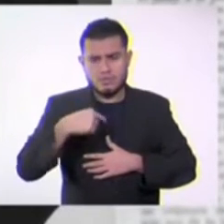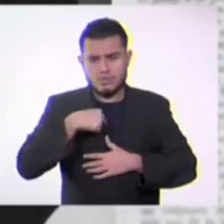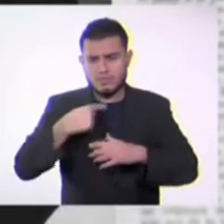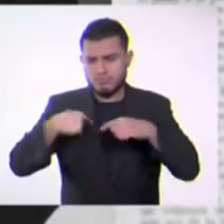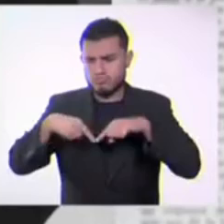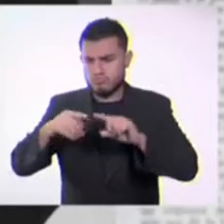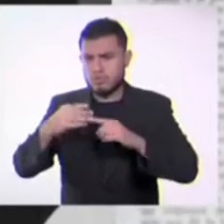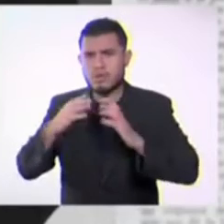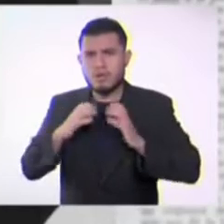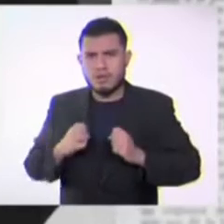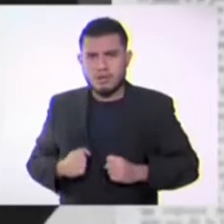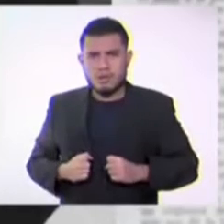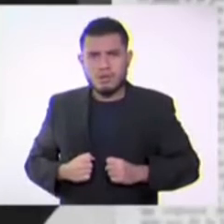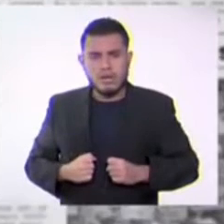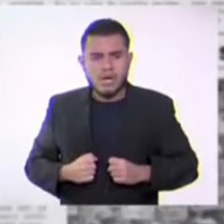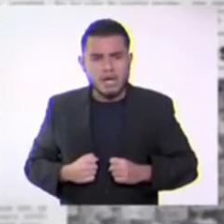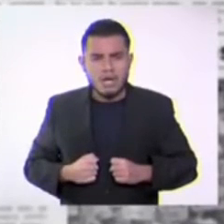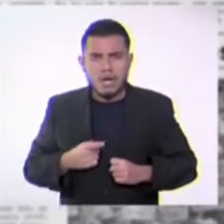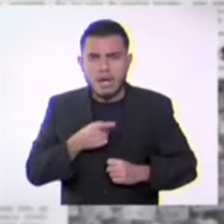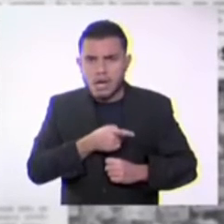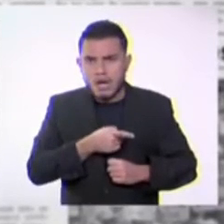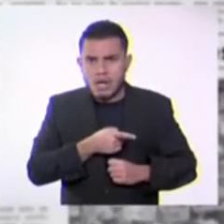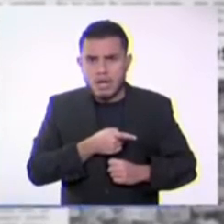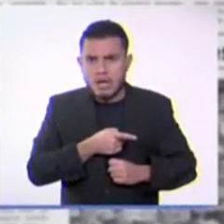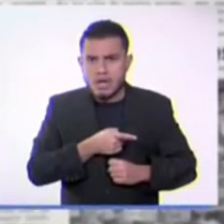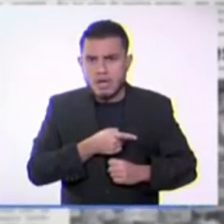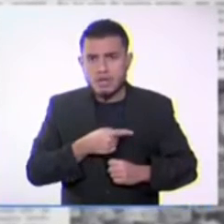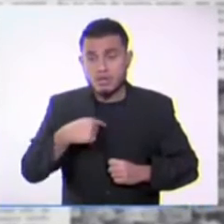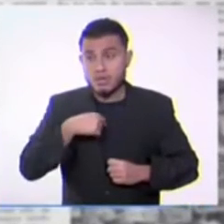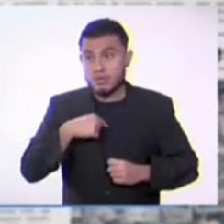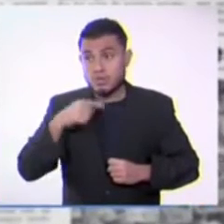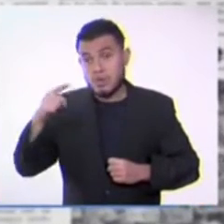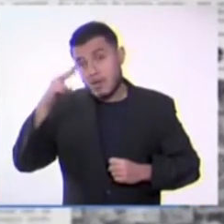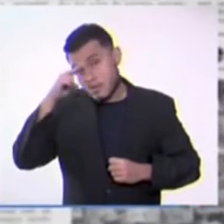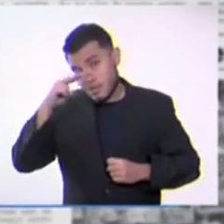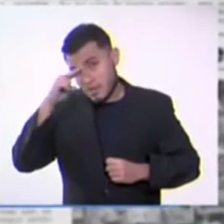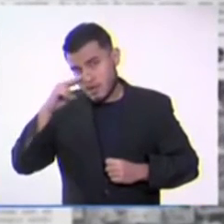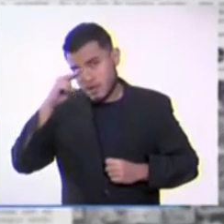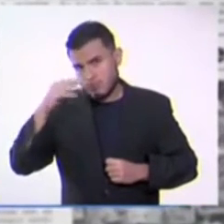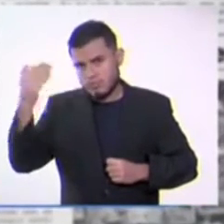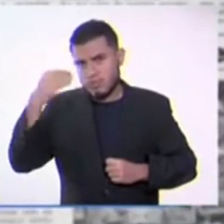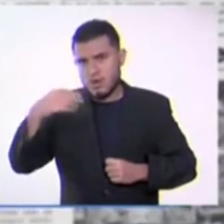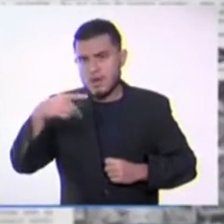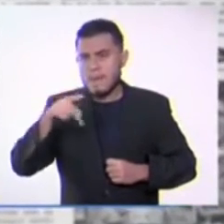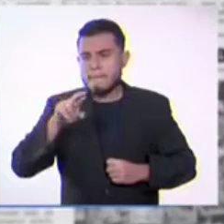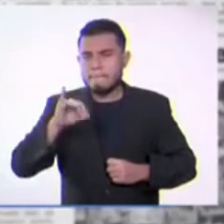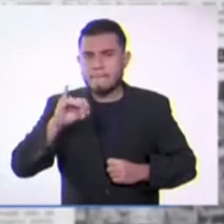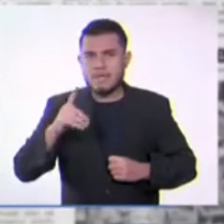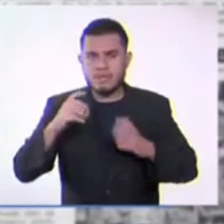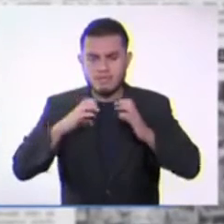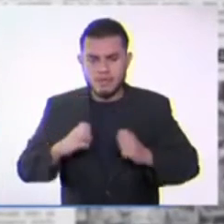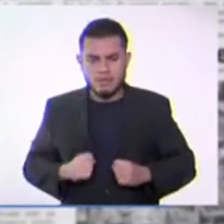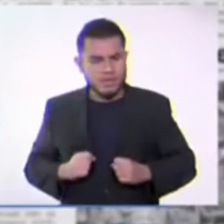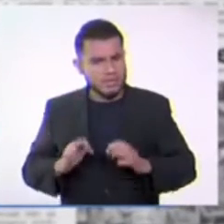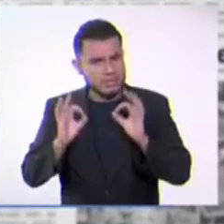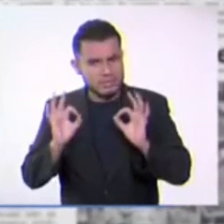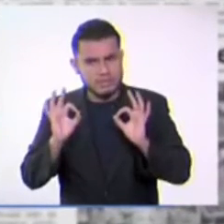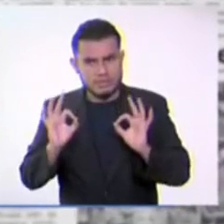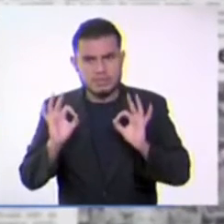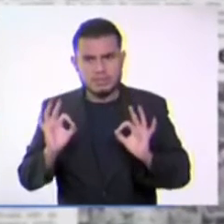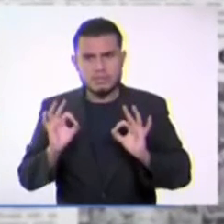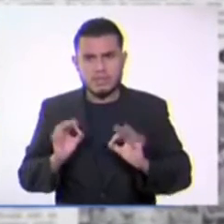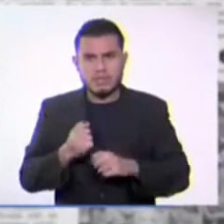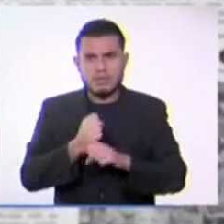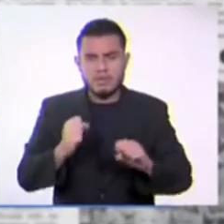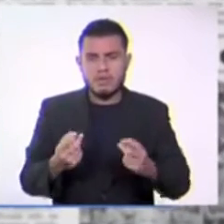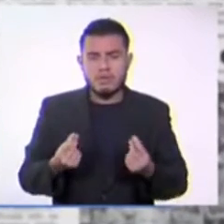presidencia de manera fraudulenta. En México fue inspirado por el PRI. Mi gobierno fue sin precedentes al sustituir al liberalismo económico